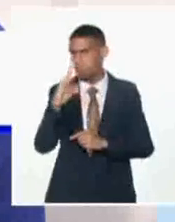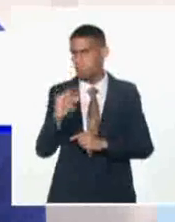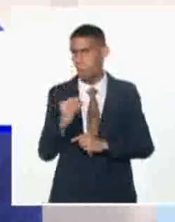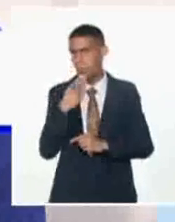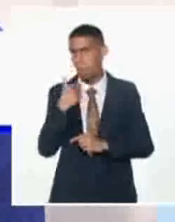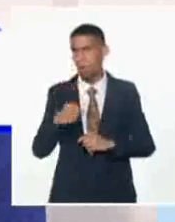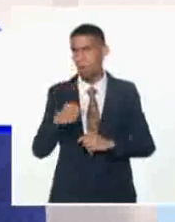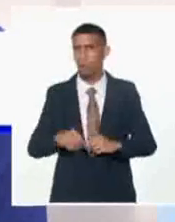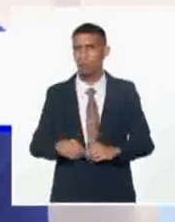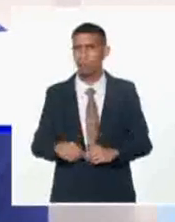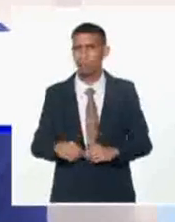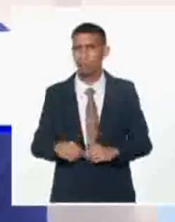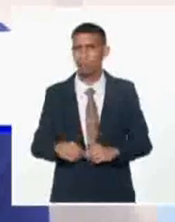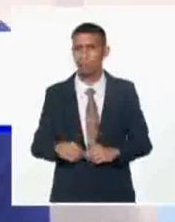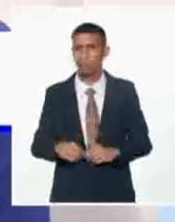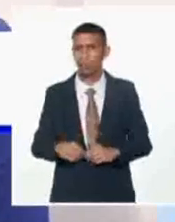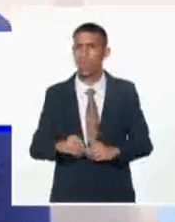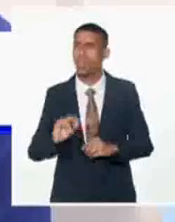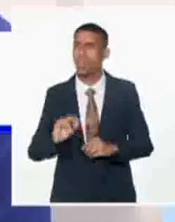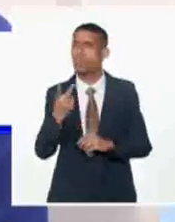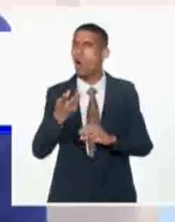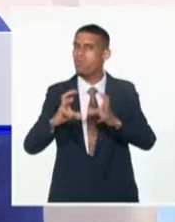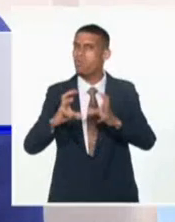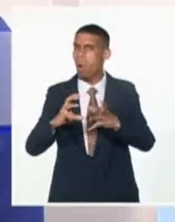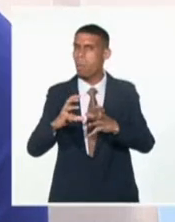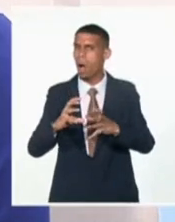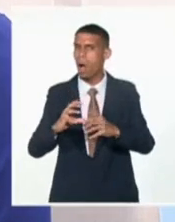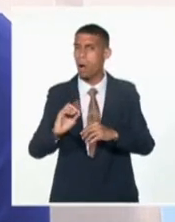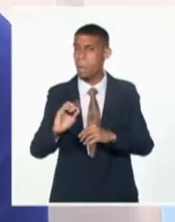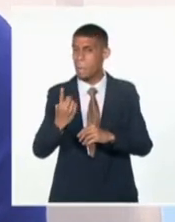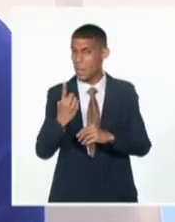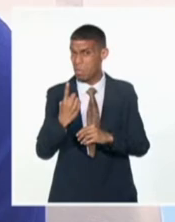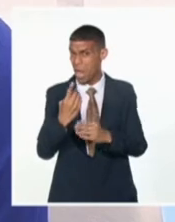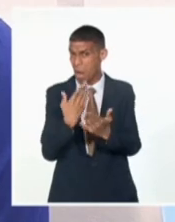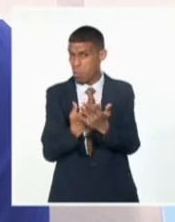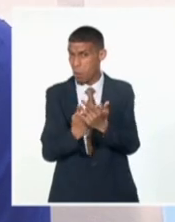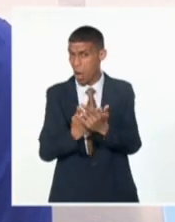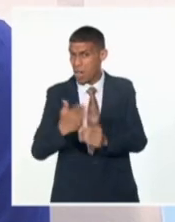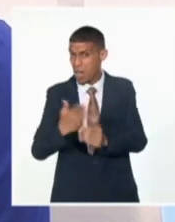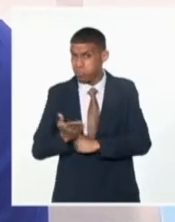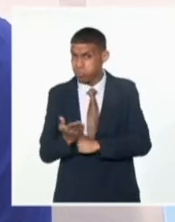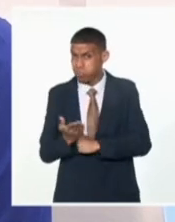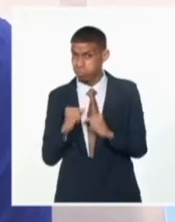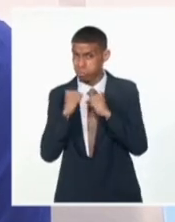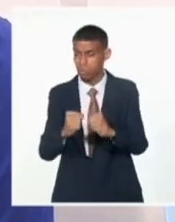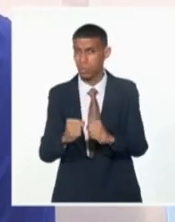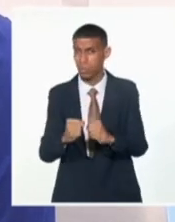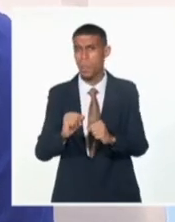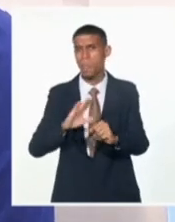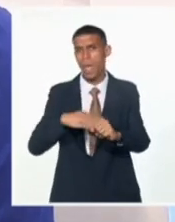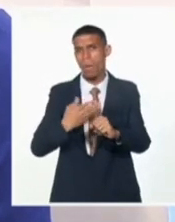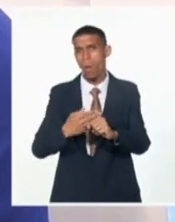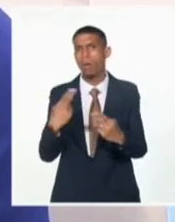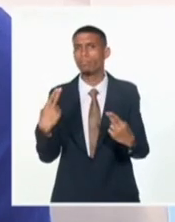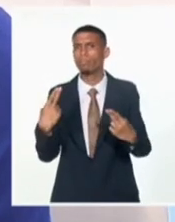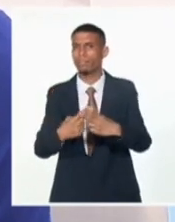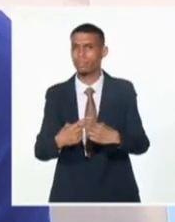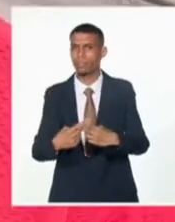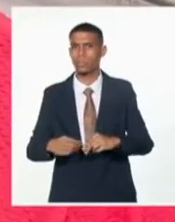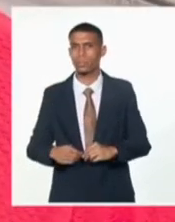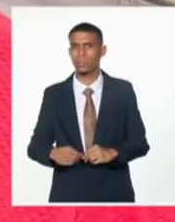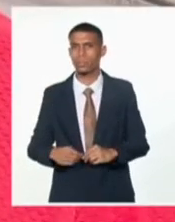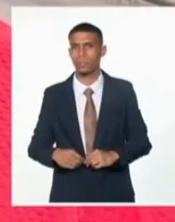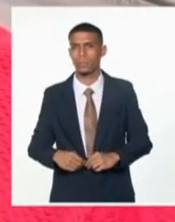en la ruta como en la contrarreloj, que son los eventos que voy a correr, y poderle dar esa medalla al país. Espero que todo vaya a